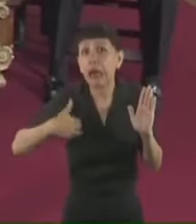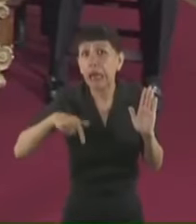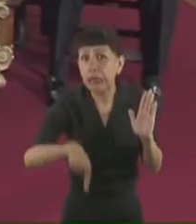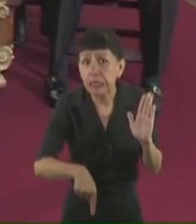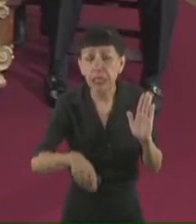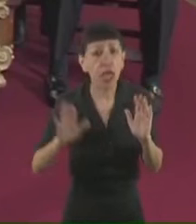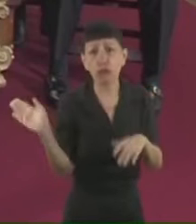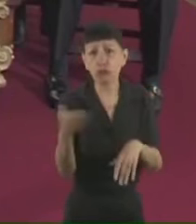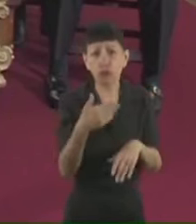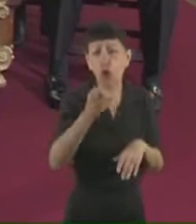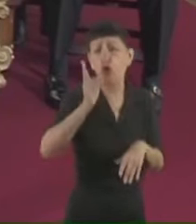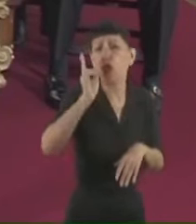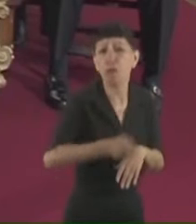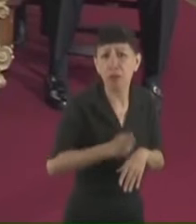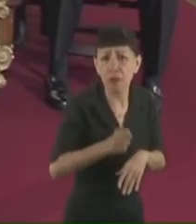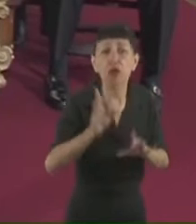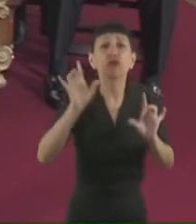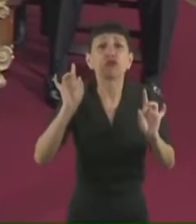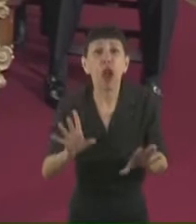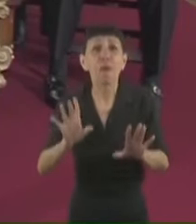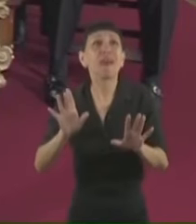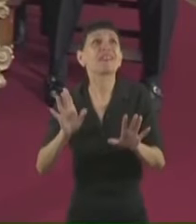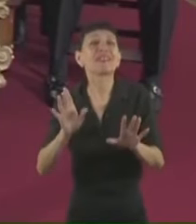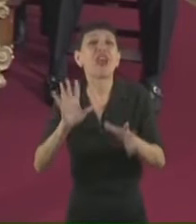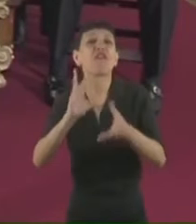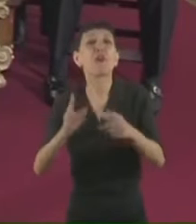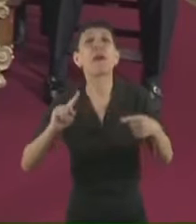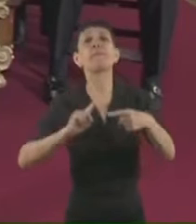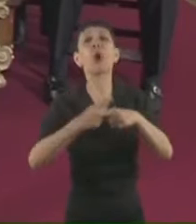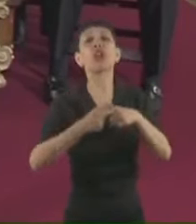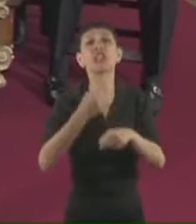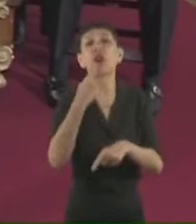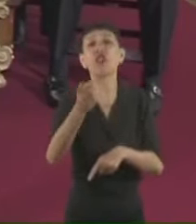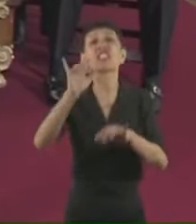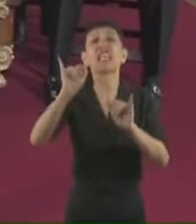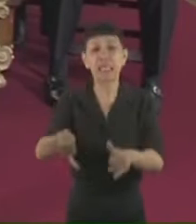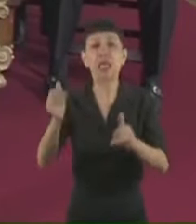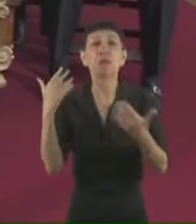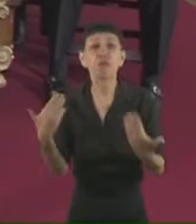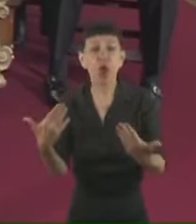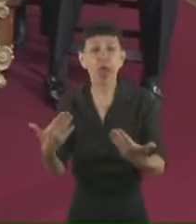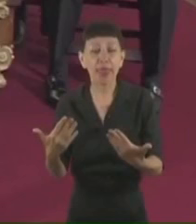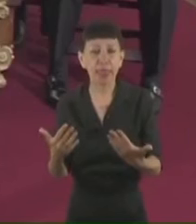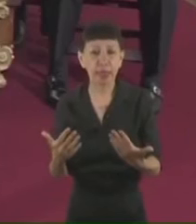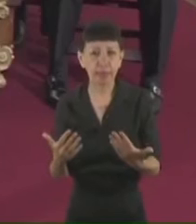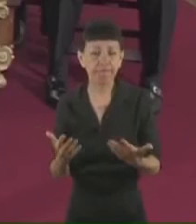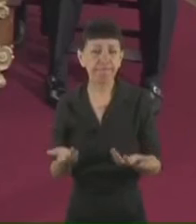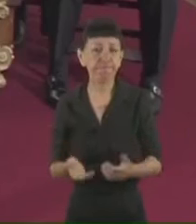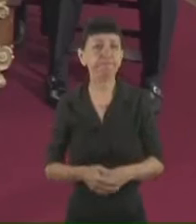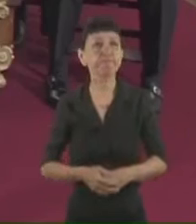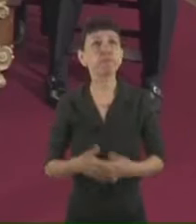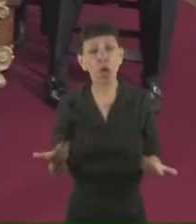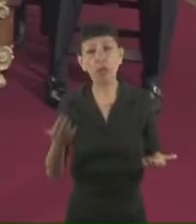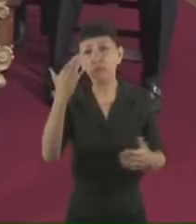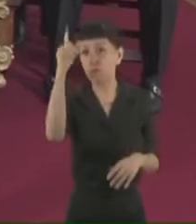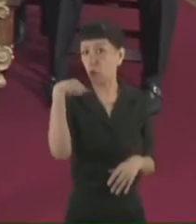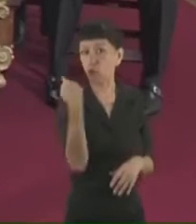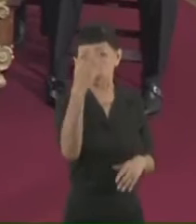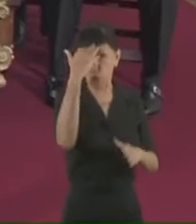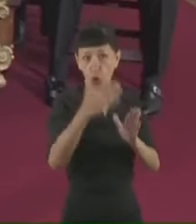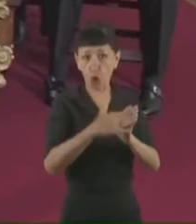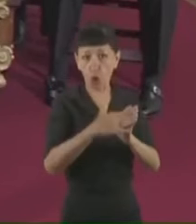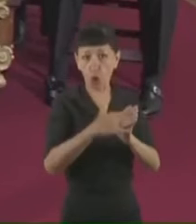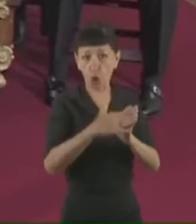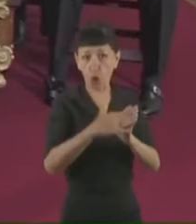políticos en Clara oposición al Espíritu de nuestra Constitución liberal que pretendía restringir El poder arbitrario del estado en